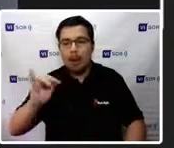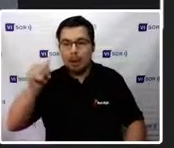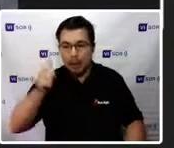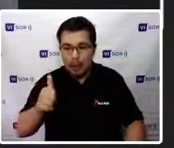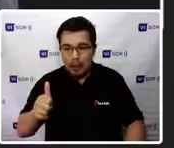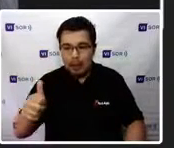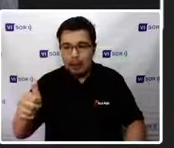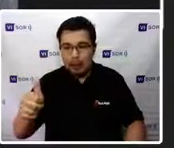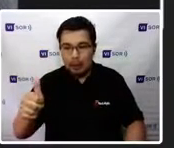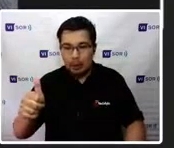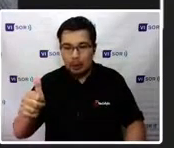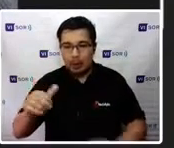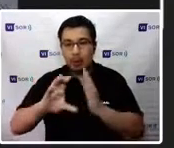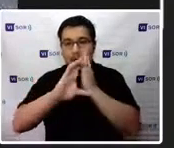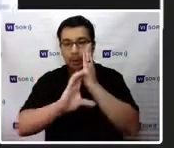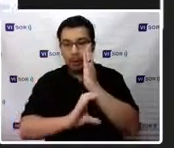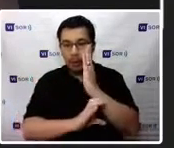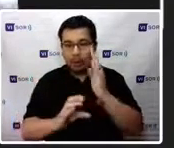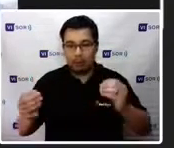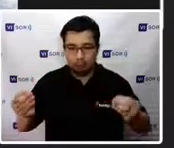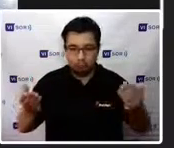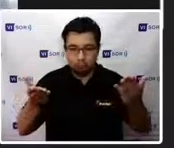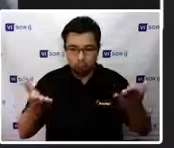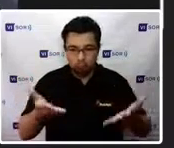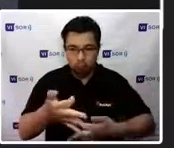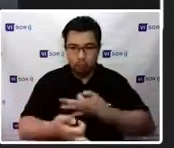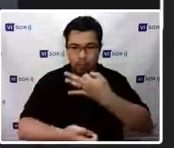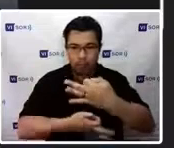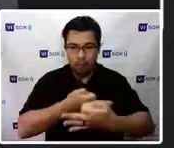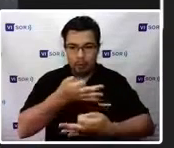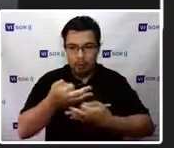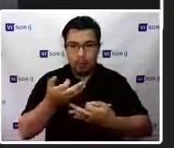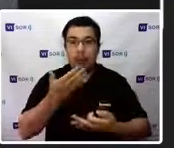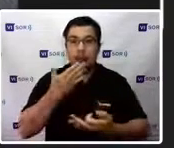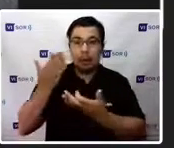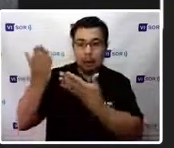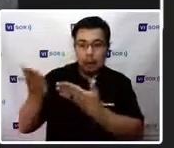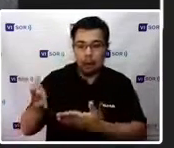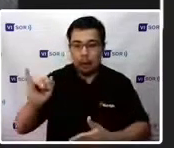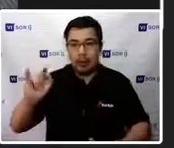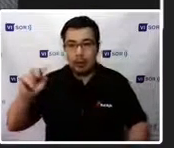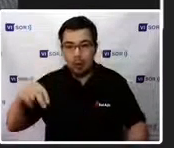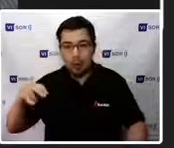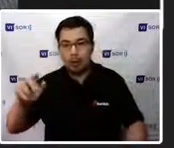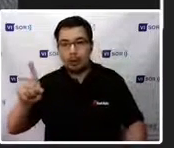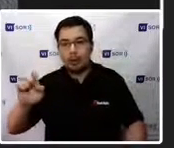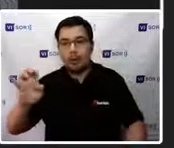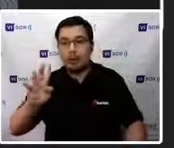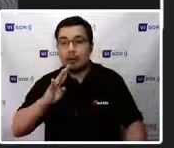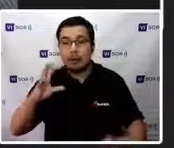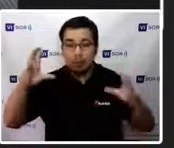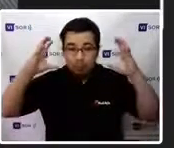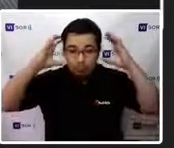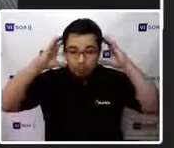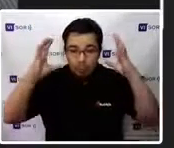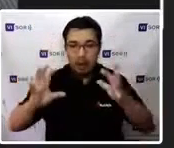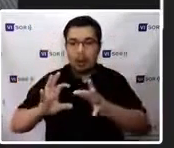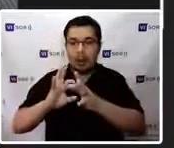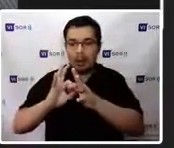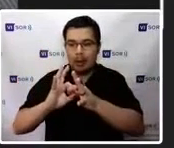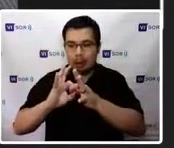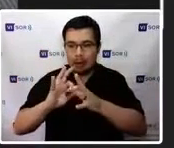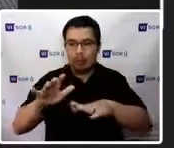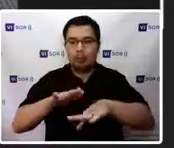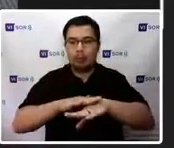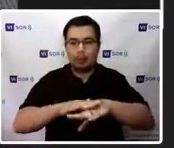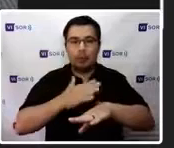nuevamente agradecerte tu disposición, y, ¿no es cierto?, y nuevamente, ¿no es cierto?,